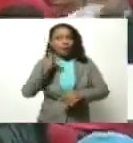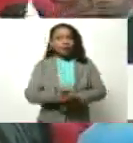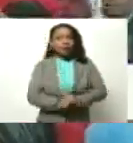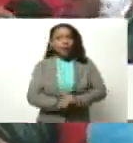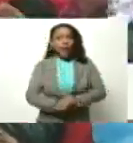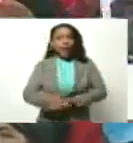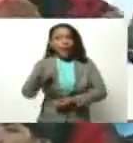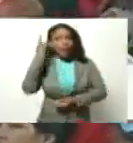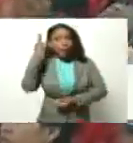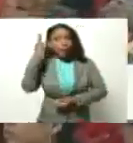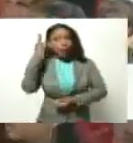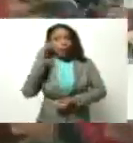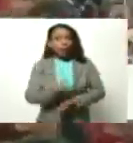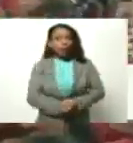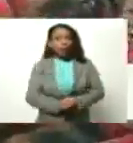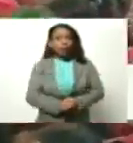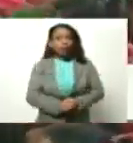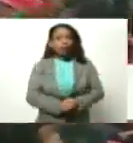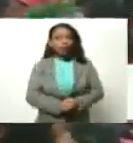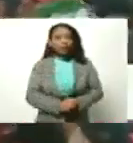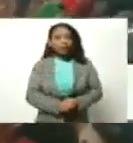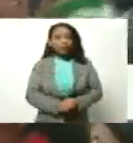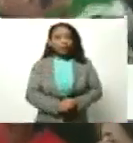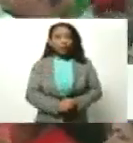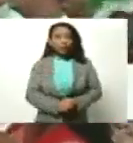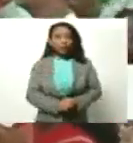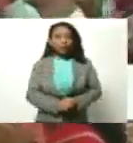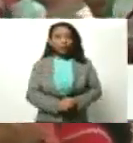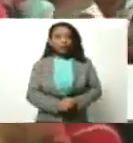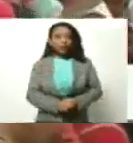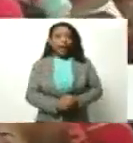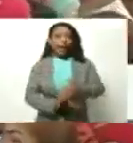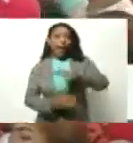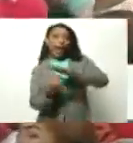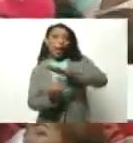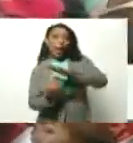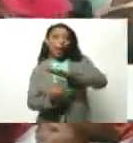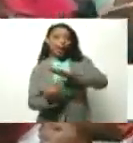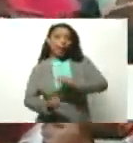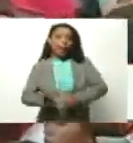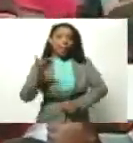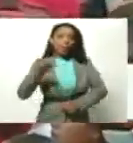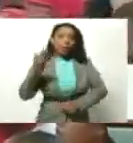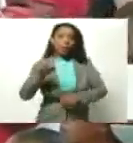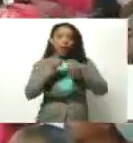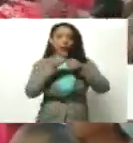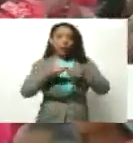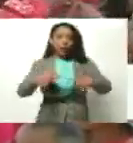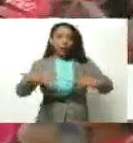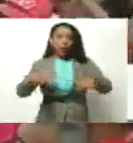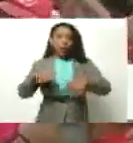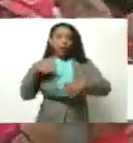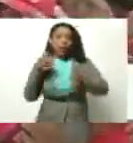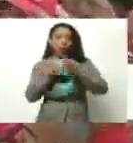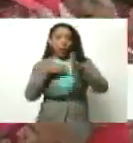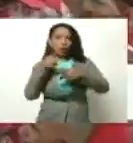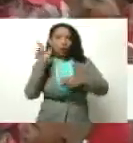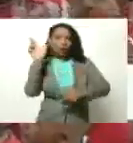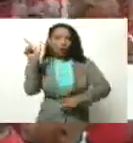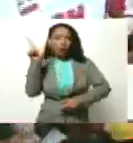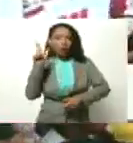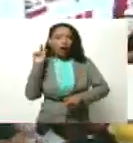las mujeres que la columna vertebral de la estructura del partido por eso